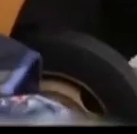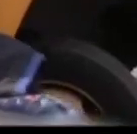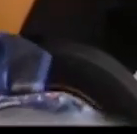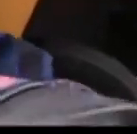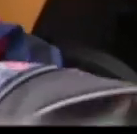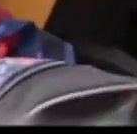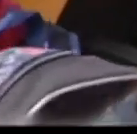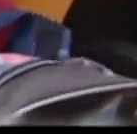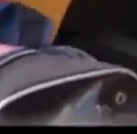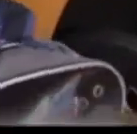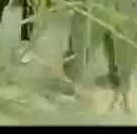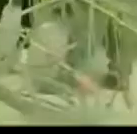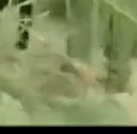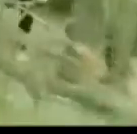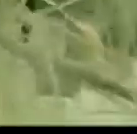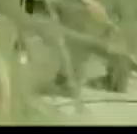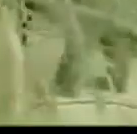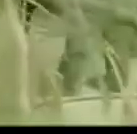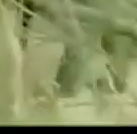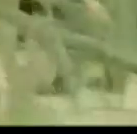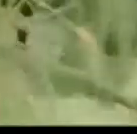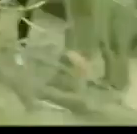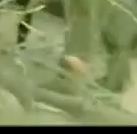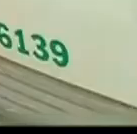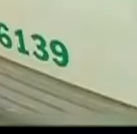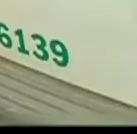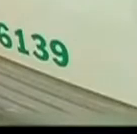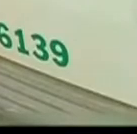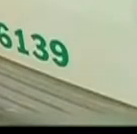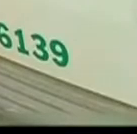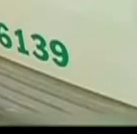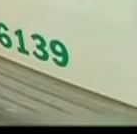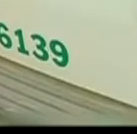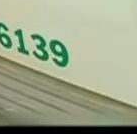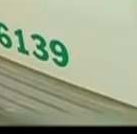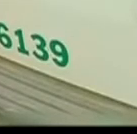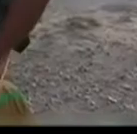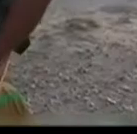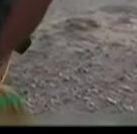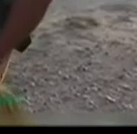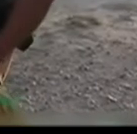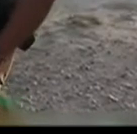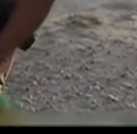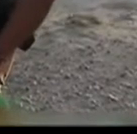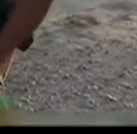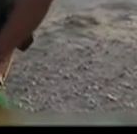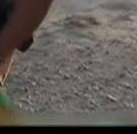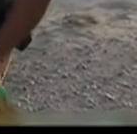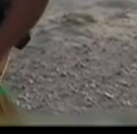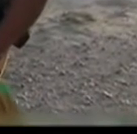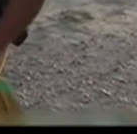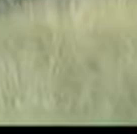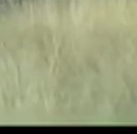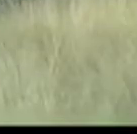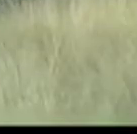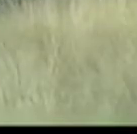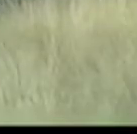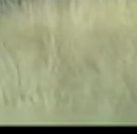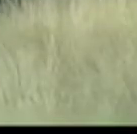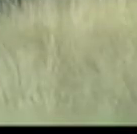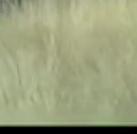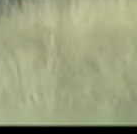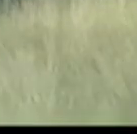había 3.2 millones de estudiantes con al menos un padre inmigrante no autorizado y cerca de 725